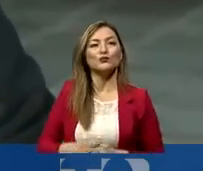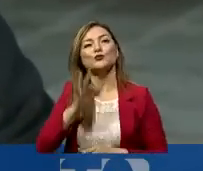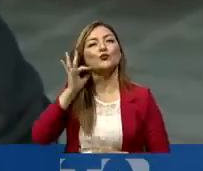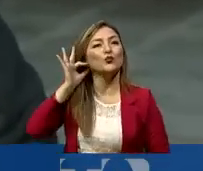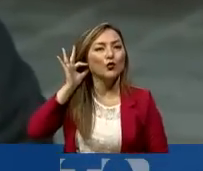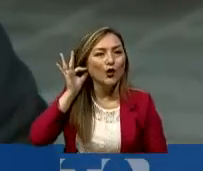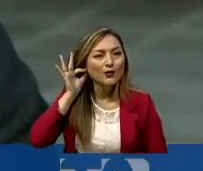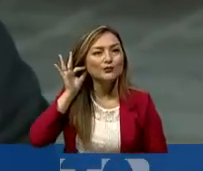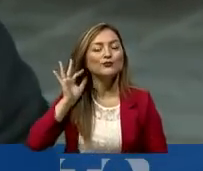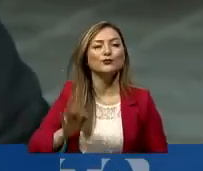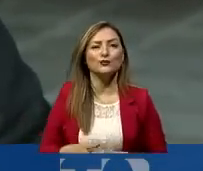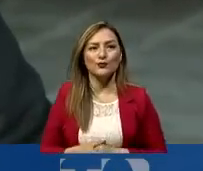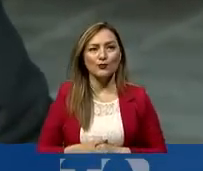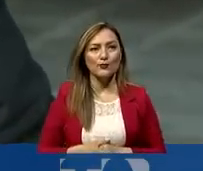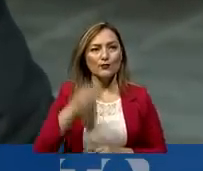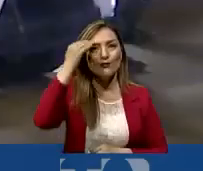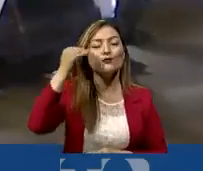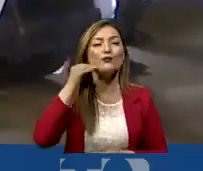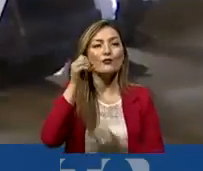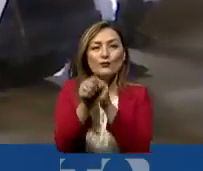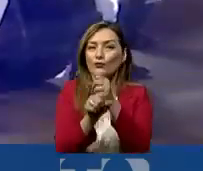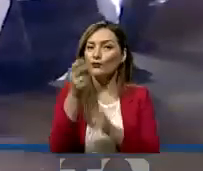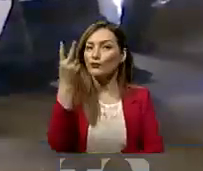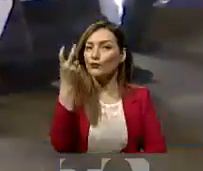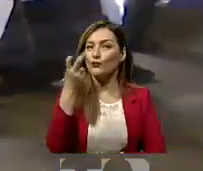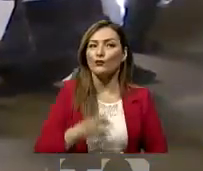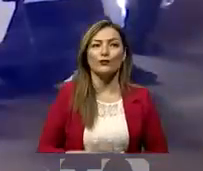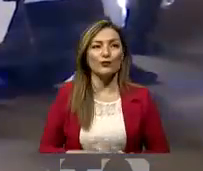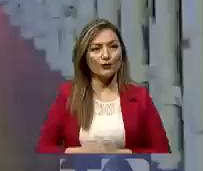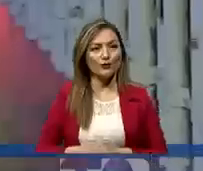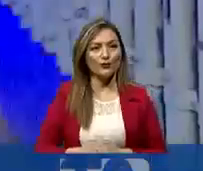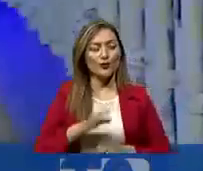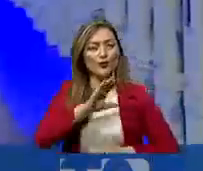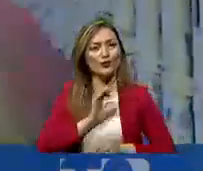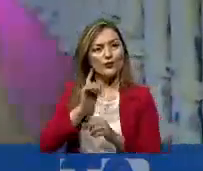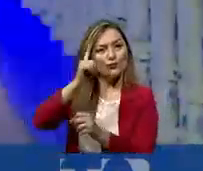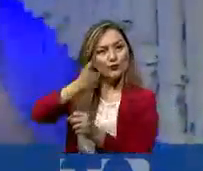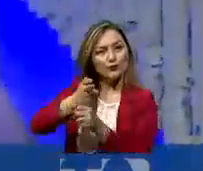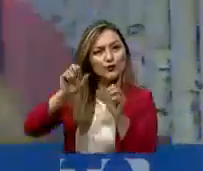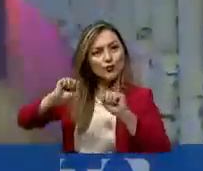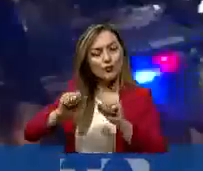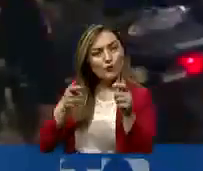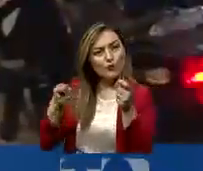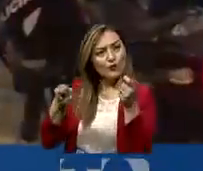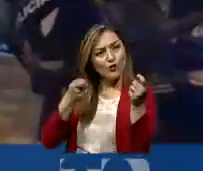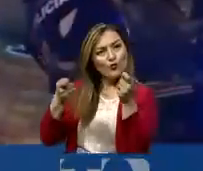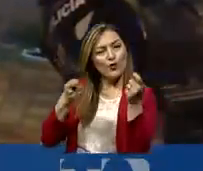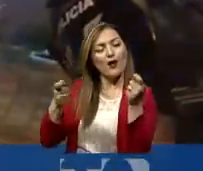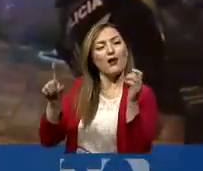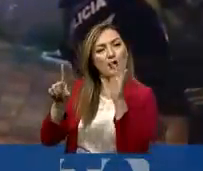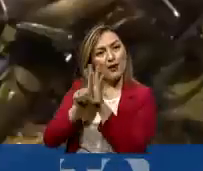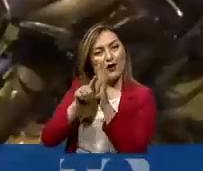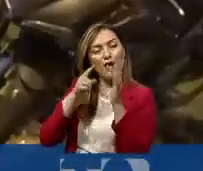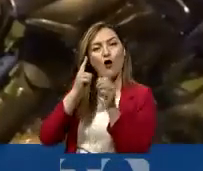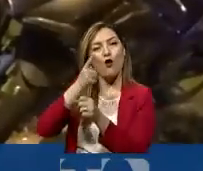Mujeres, evidente, y menores de 12 años. Y cada municipio, vía ordenanza, podrá regular esta disposición